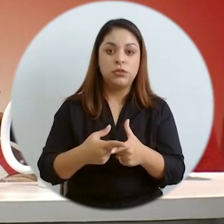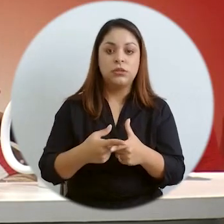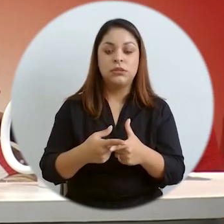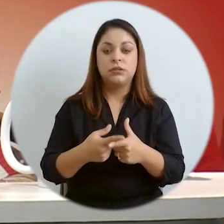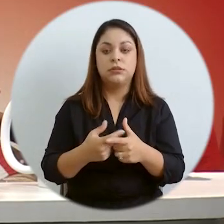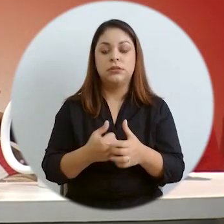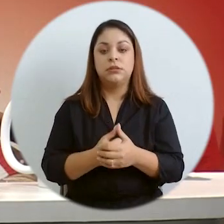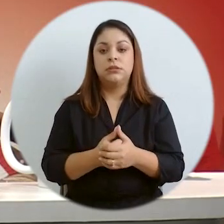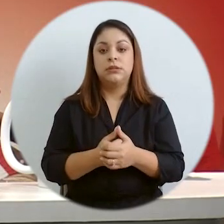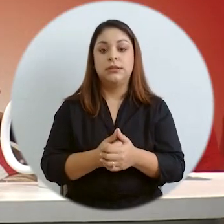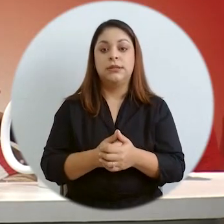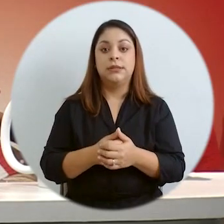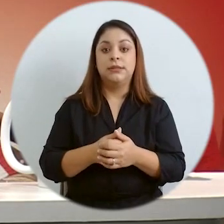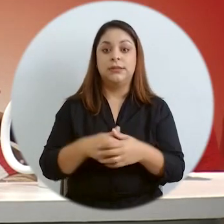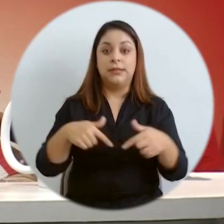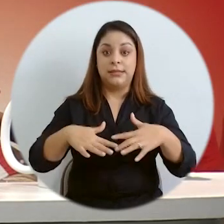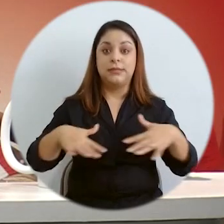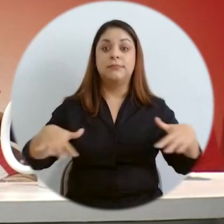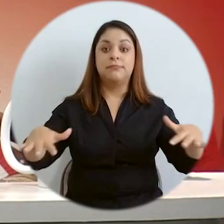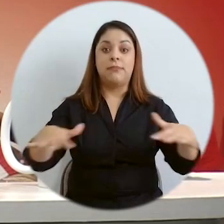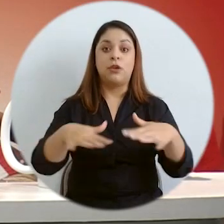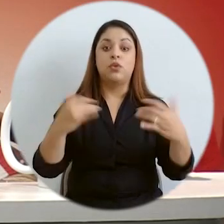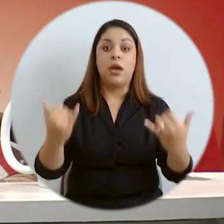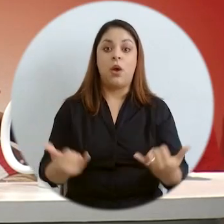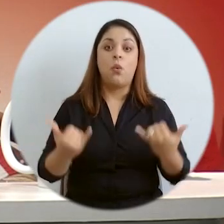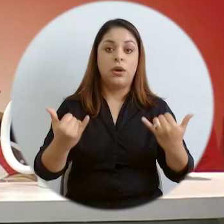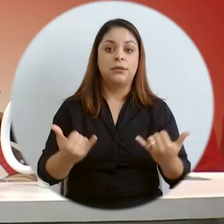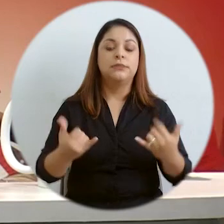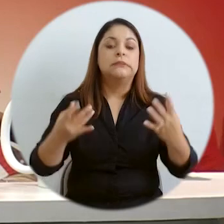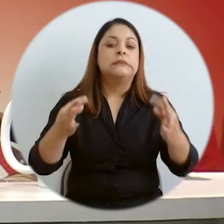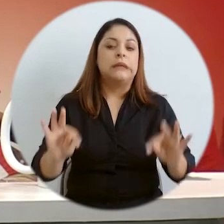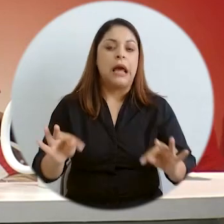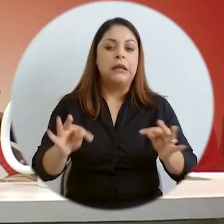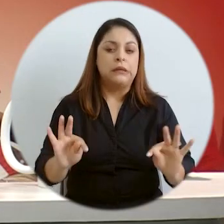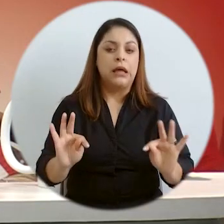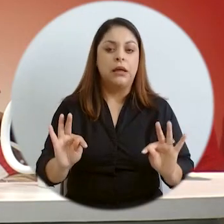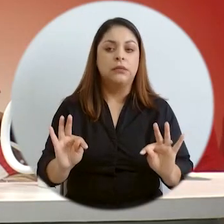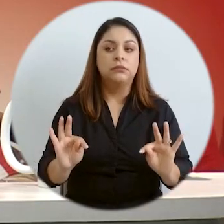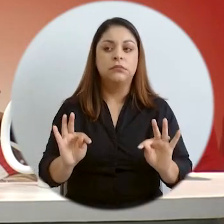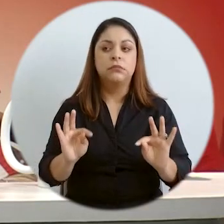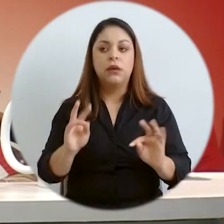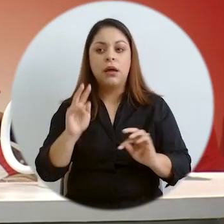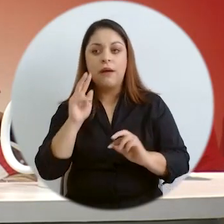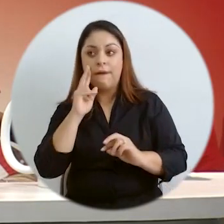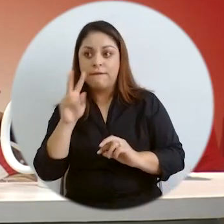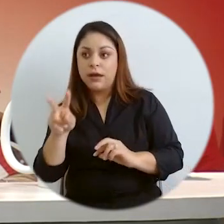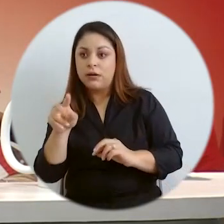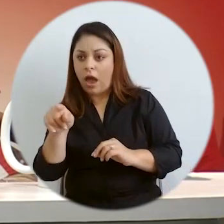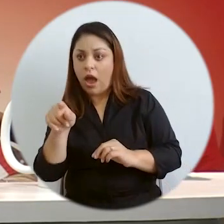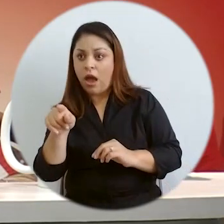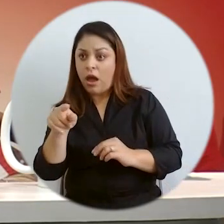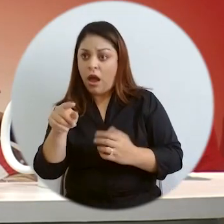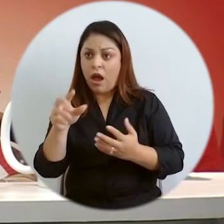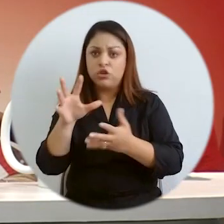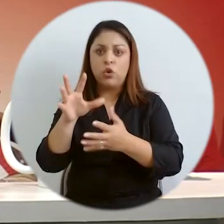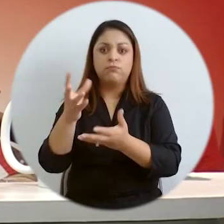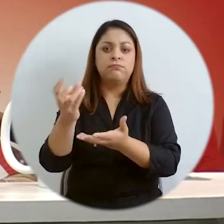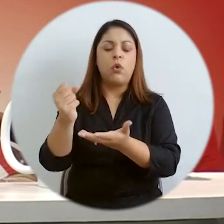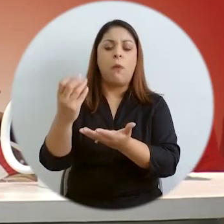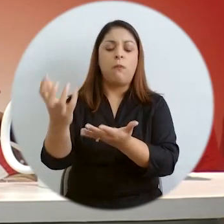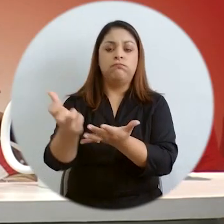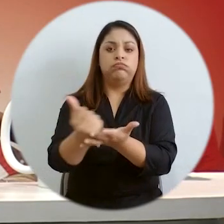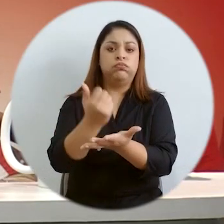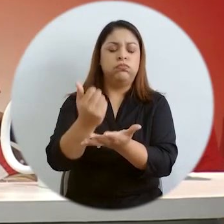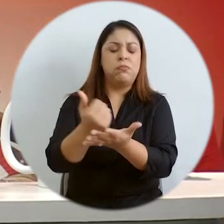en este espacio hoy en día se trata de concesiones multimillonarias. Tal vez estamos